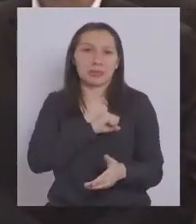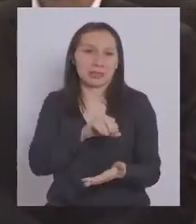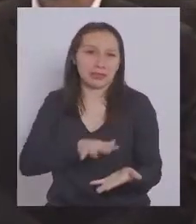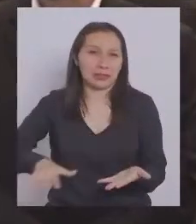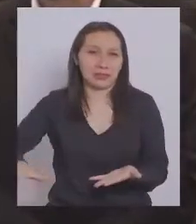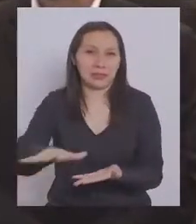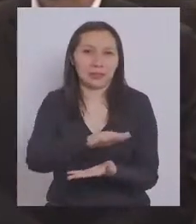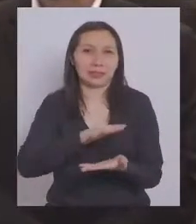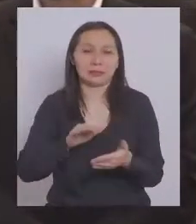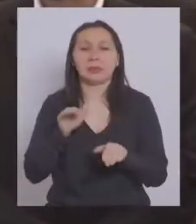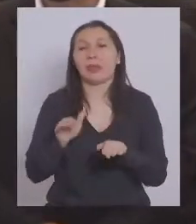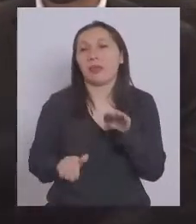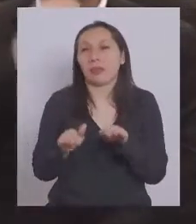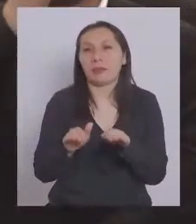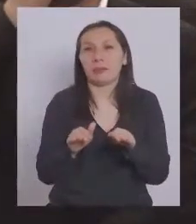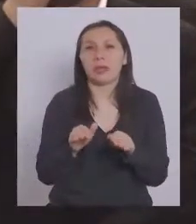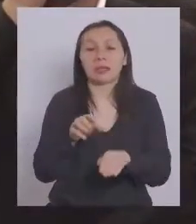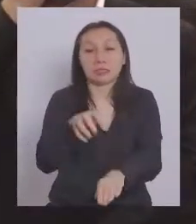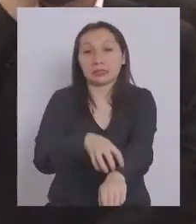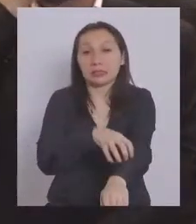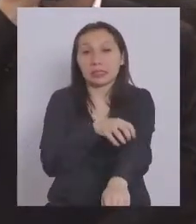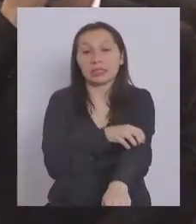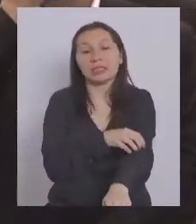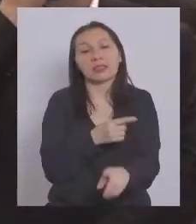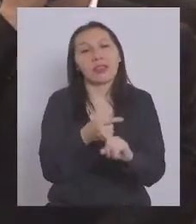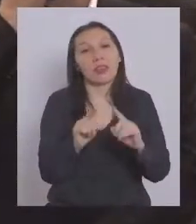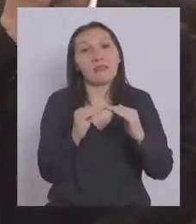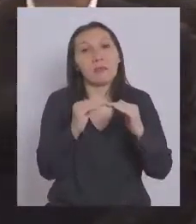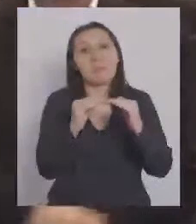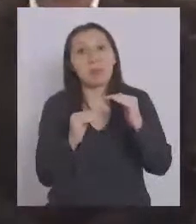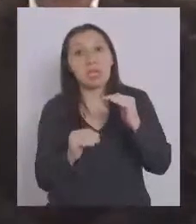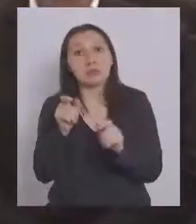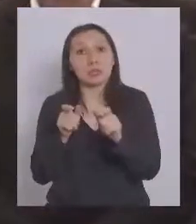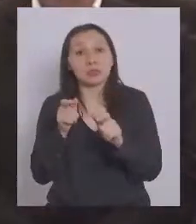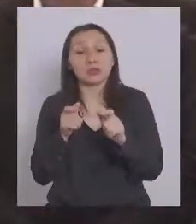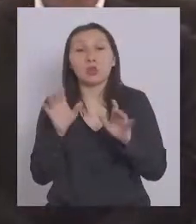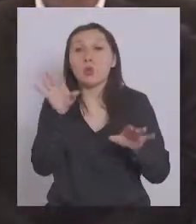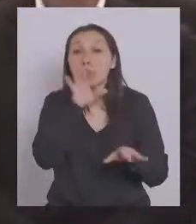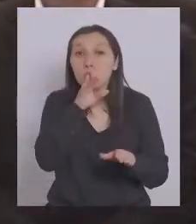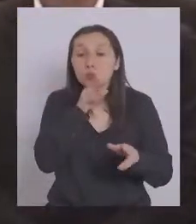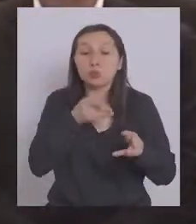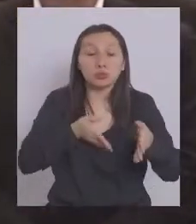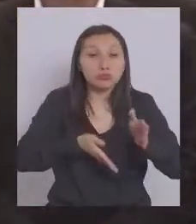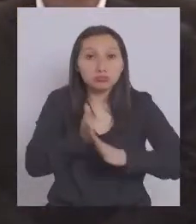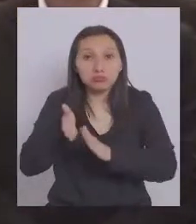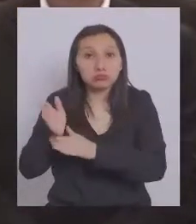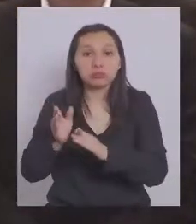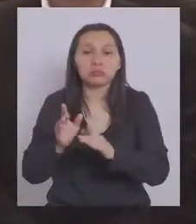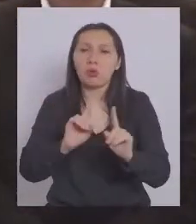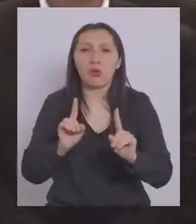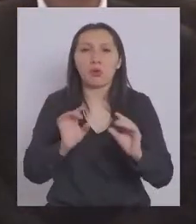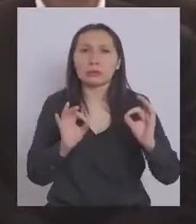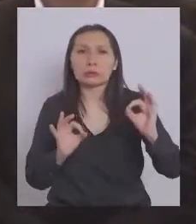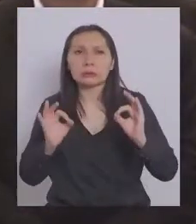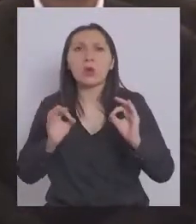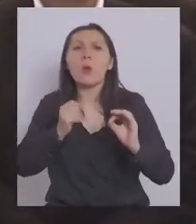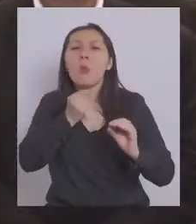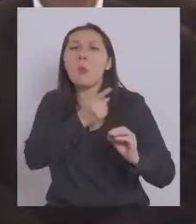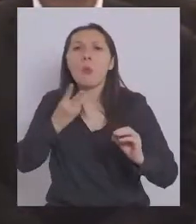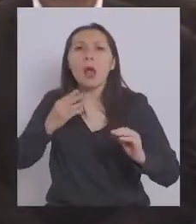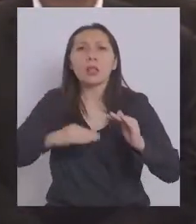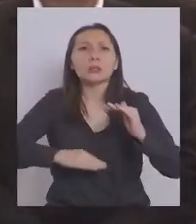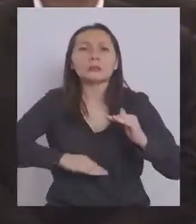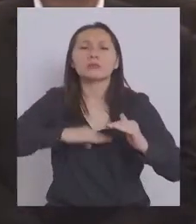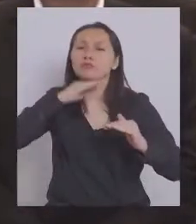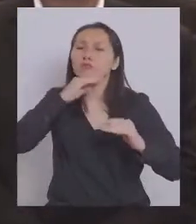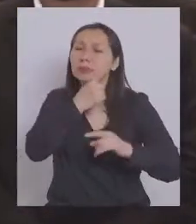metropolitana. Dependiendo de los casos en regiones, esa diferencia es distinta, pero no va a haber un ajuste de capacidad. Vamos a